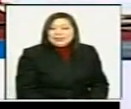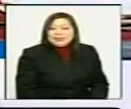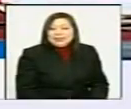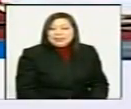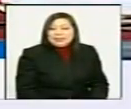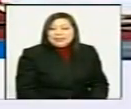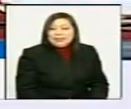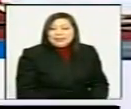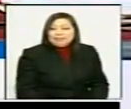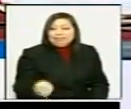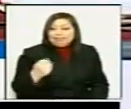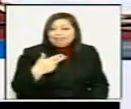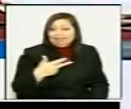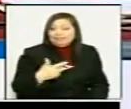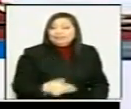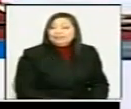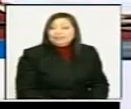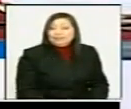Tercera cifra.